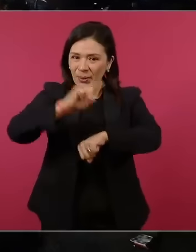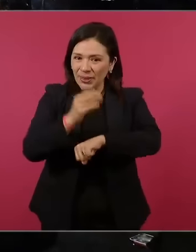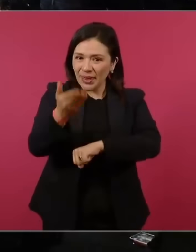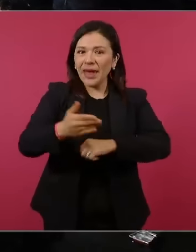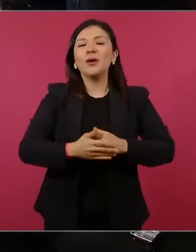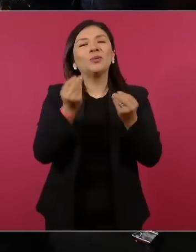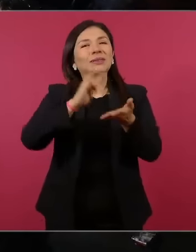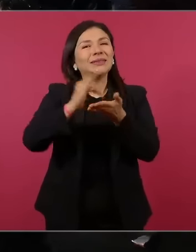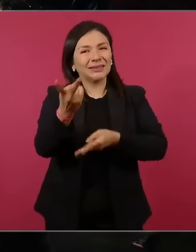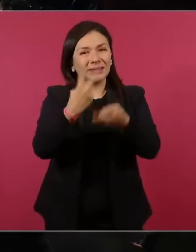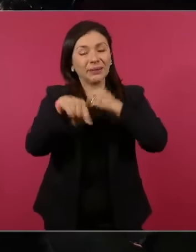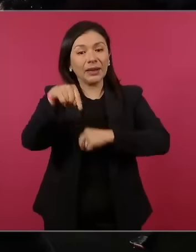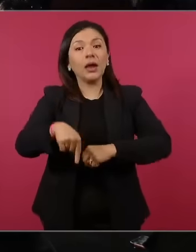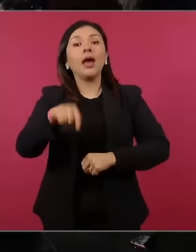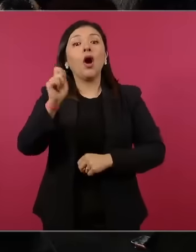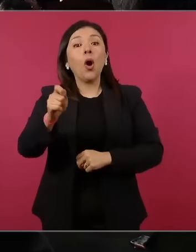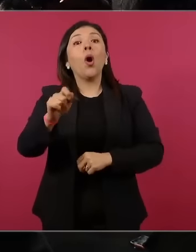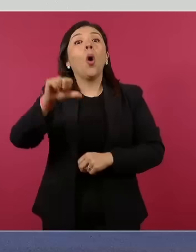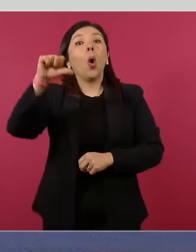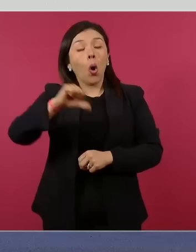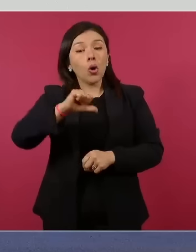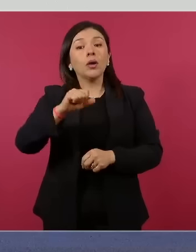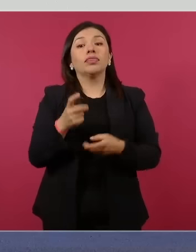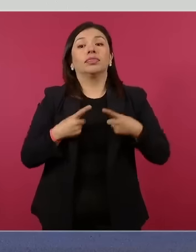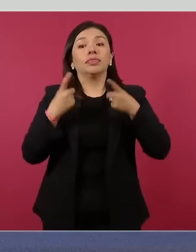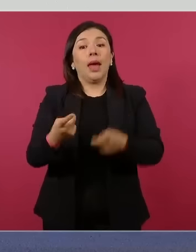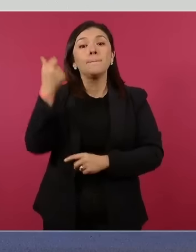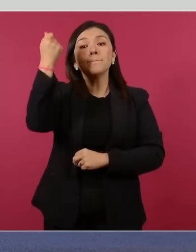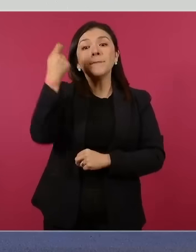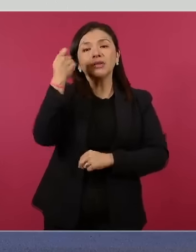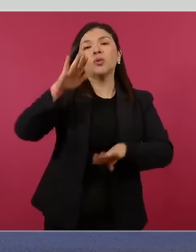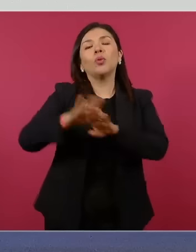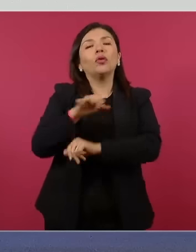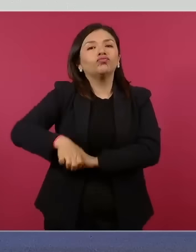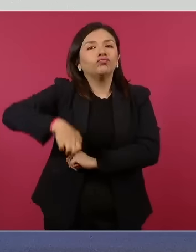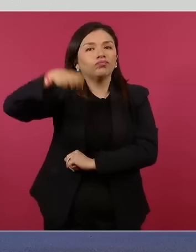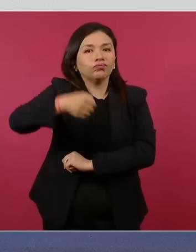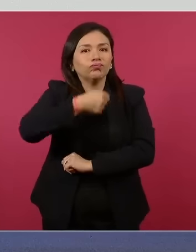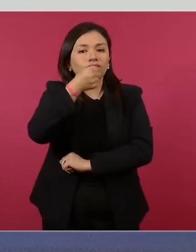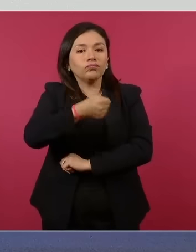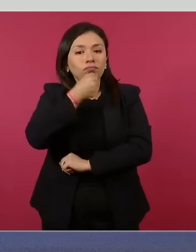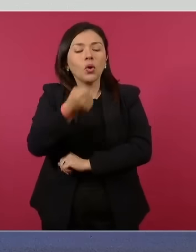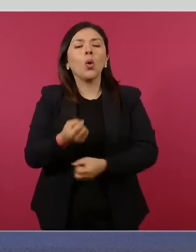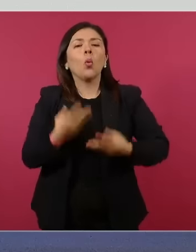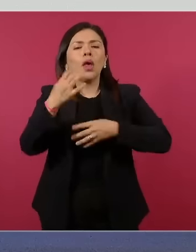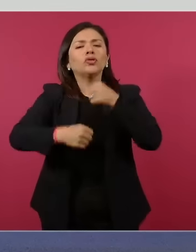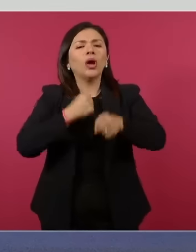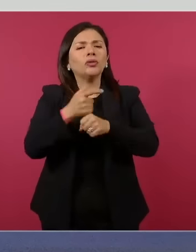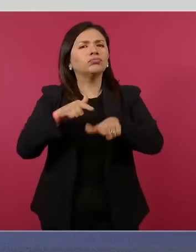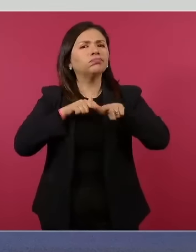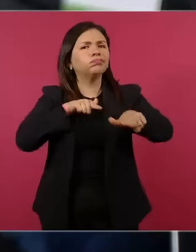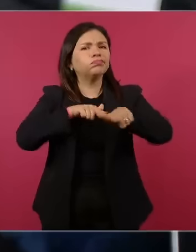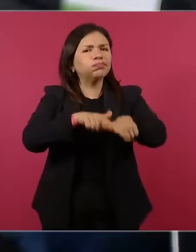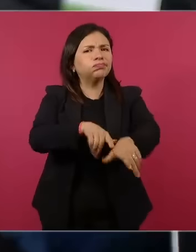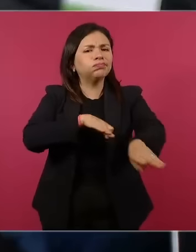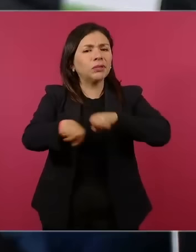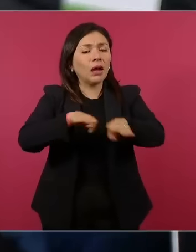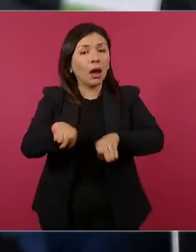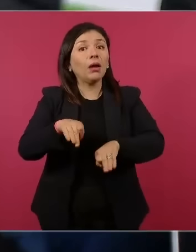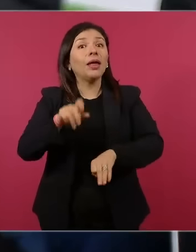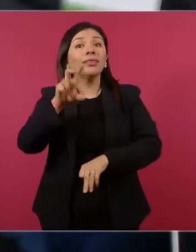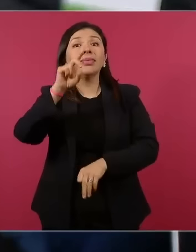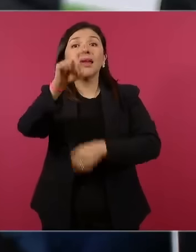nosotros, muchas gracias, quien va a recibir una pensión por vejez. los años de servicio, tiene 30